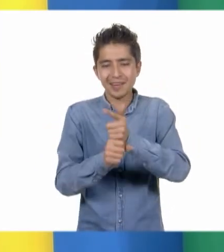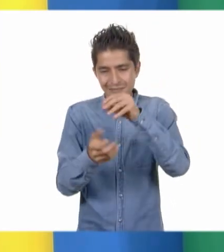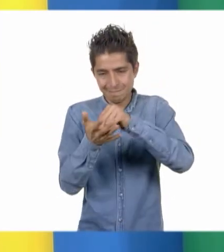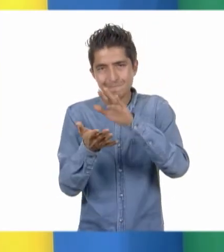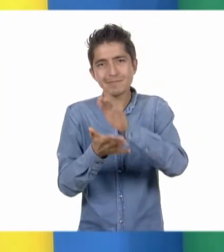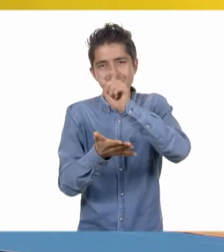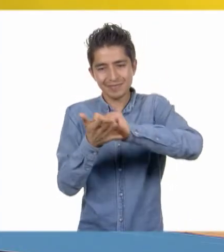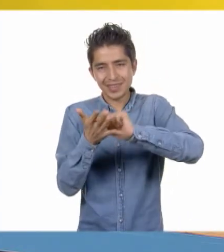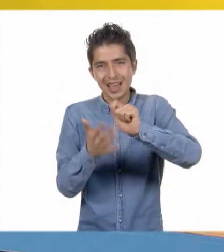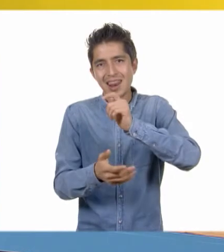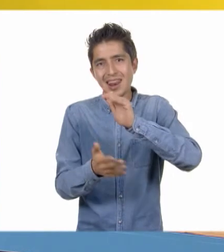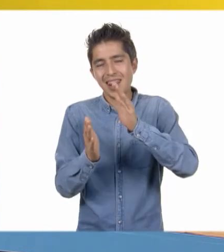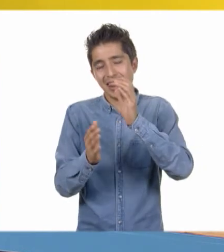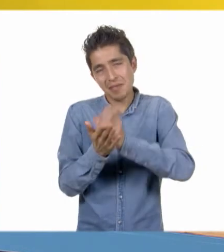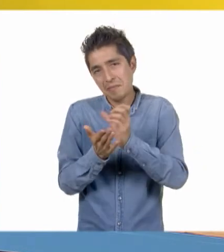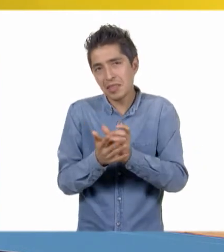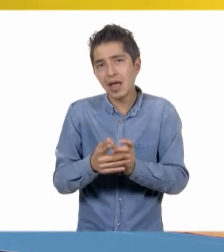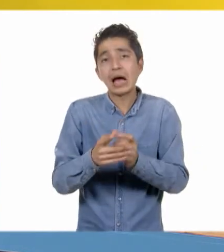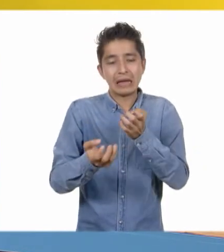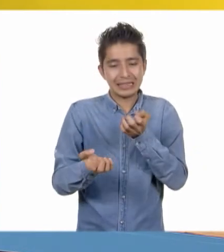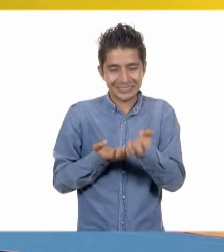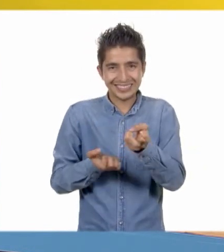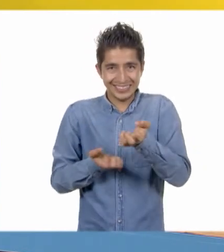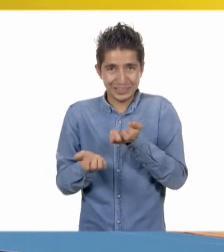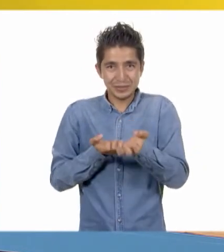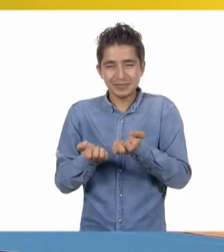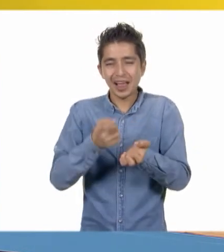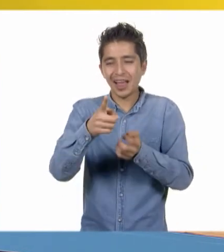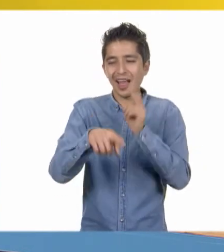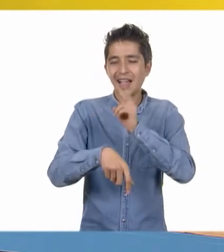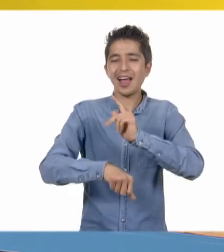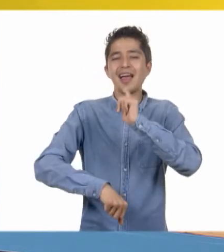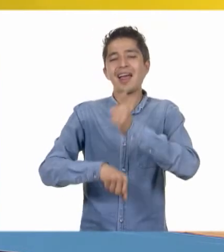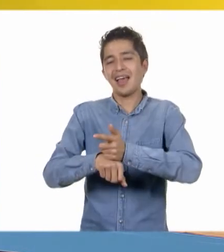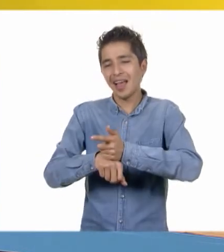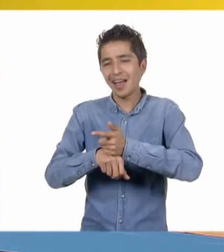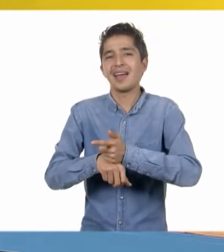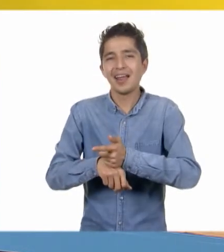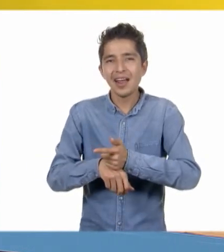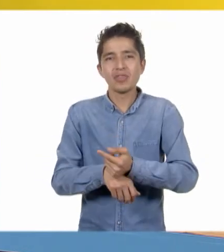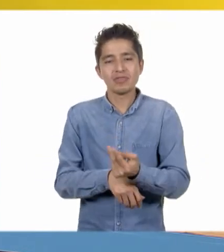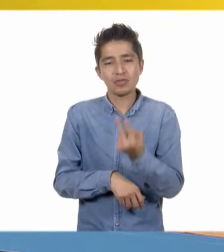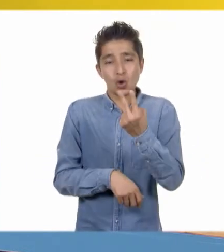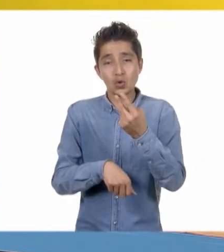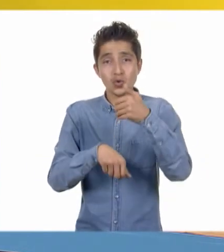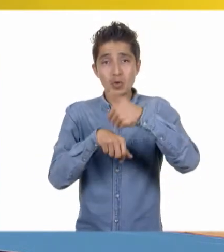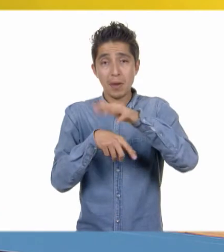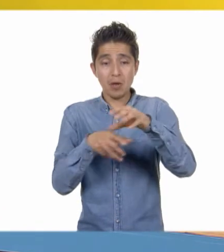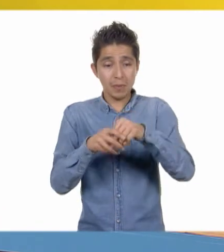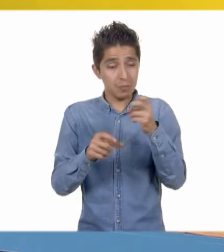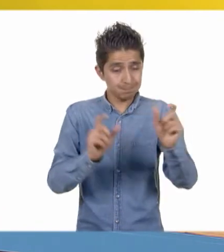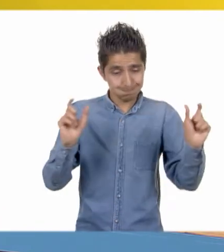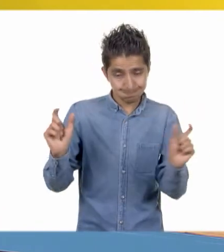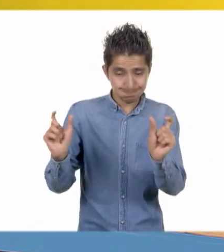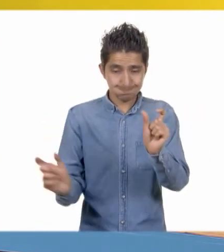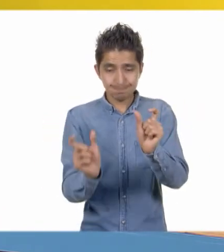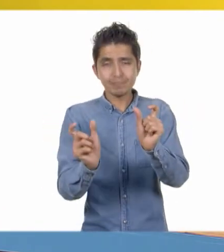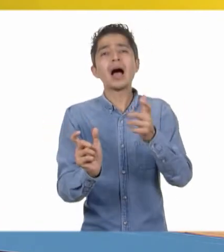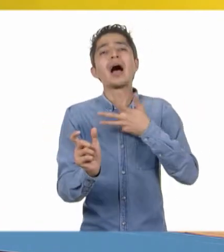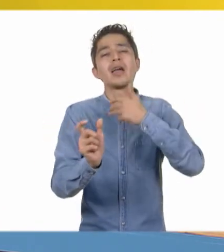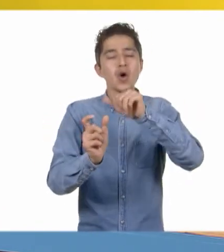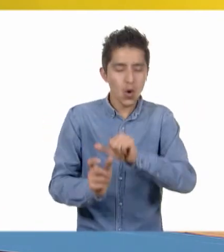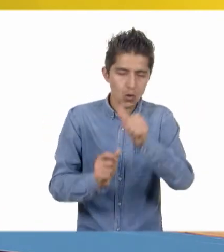libreta. Este ejercicio nos dio la oportunidad de descubrir que entre 2 números naturales hay otros números